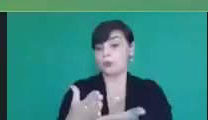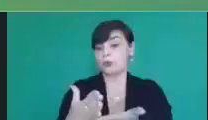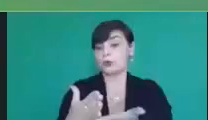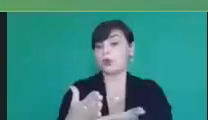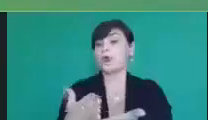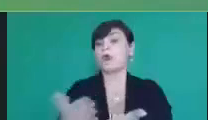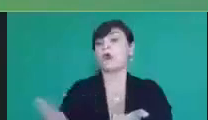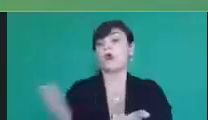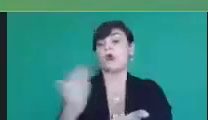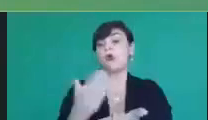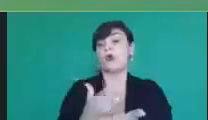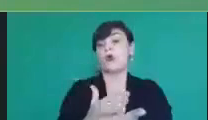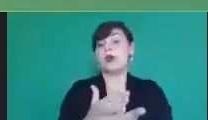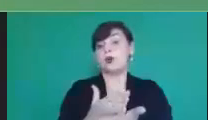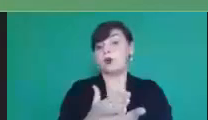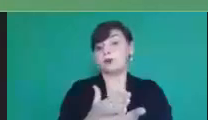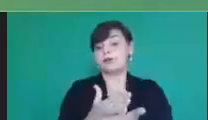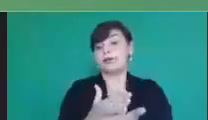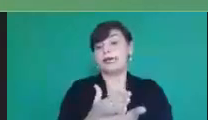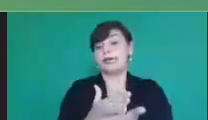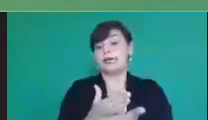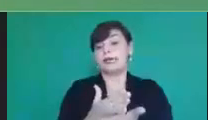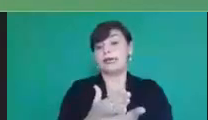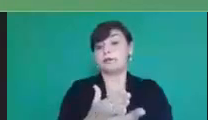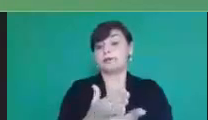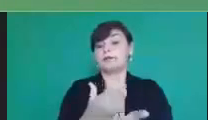producto crudo, luego